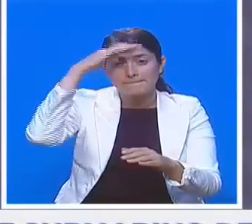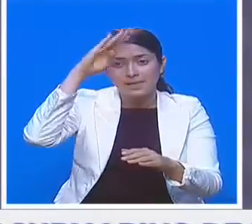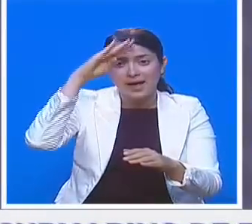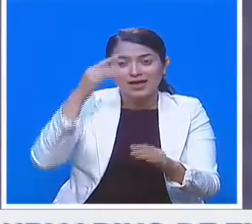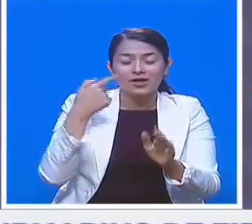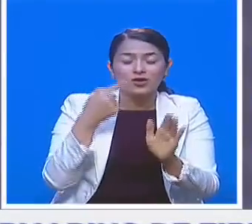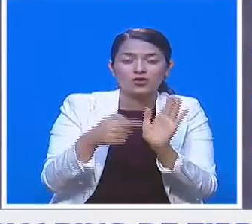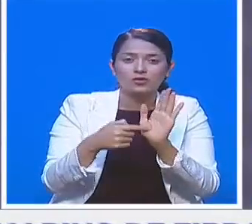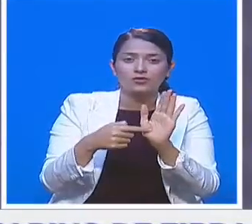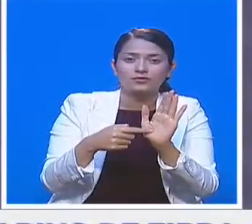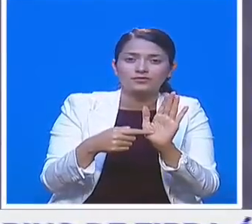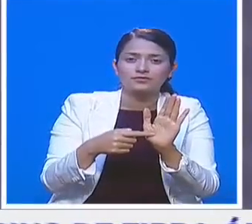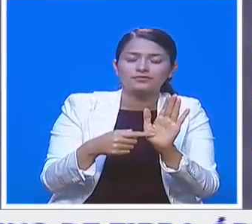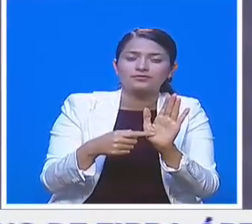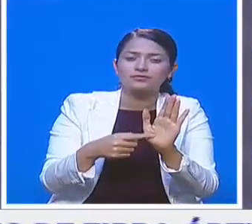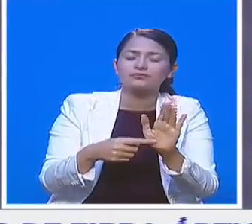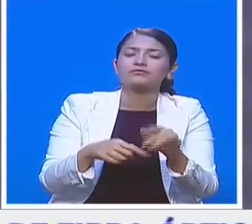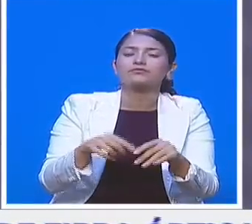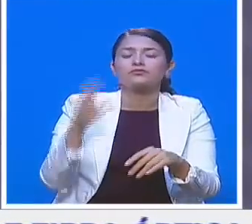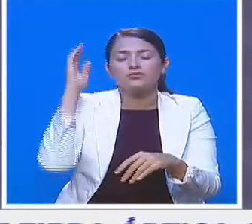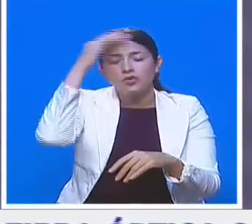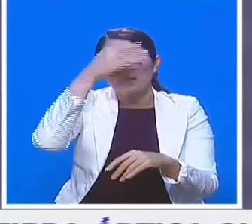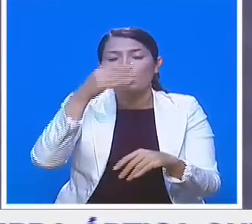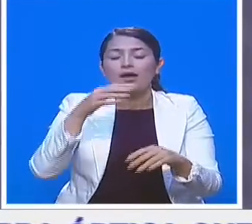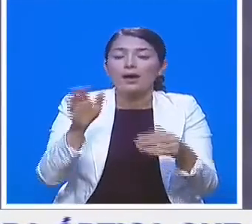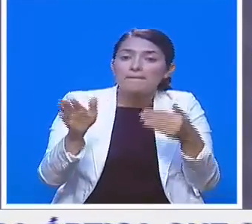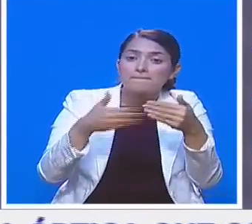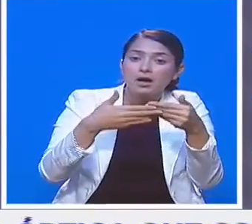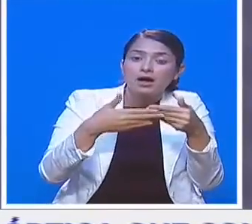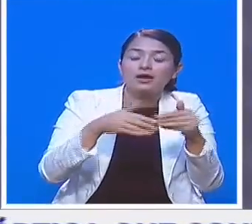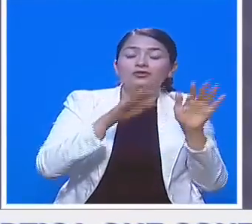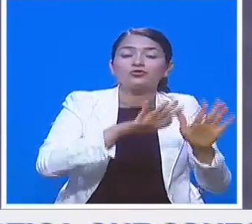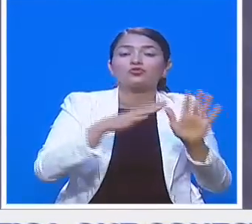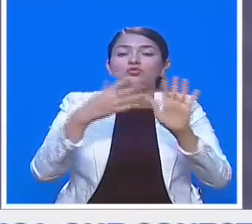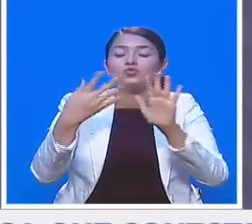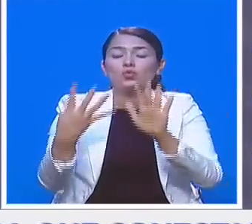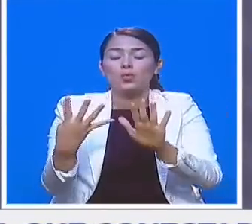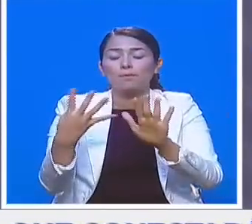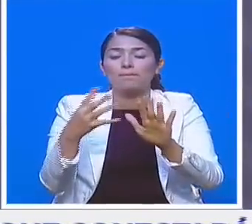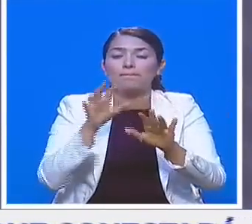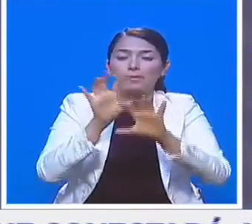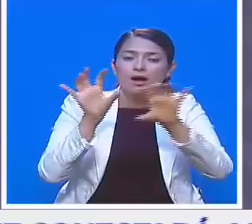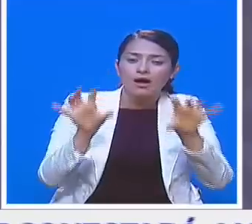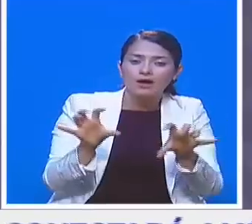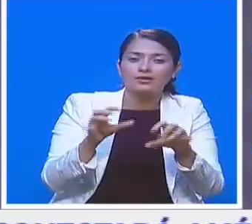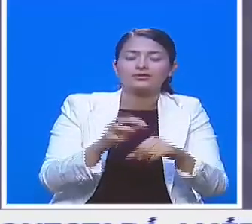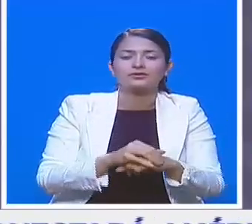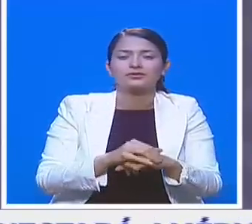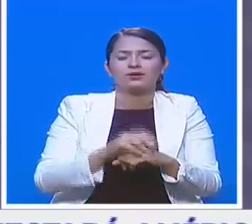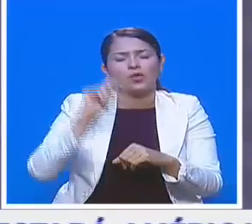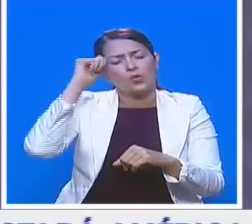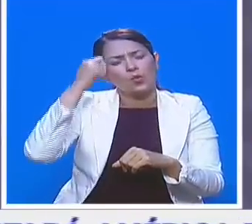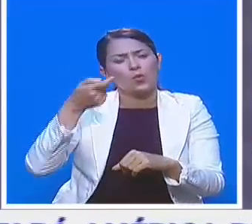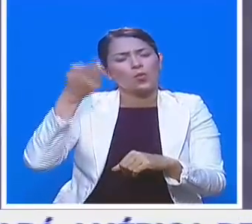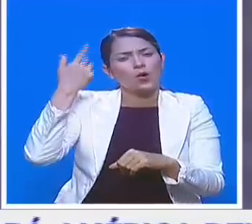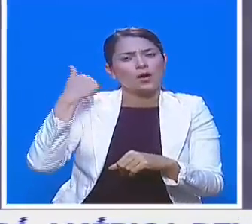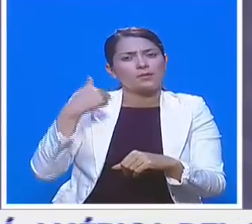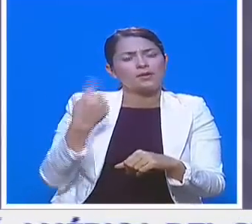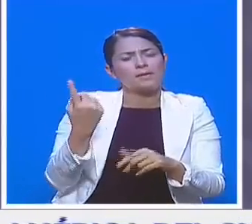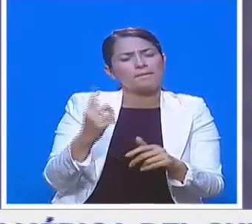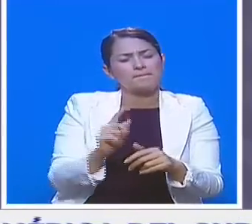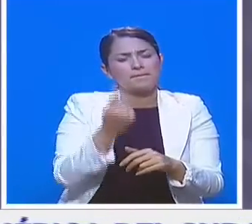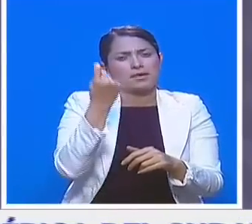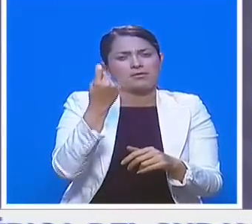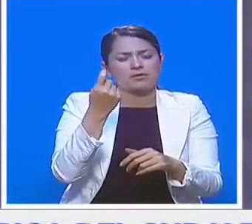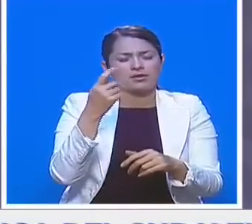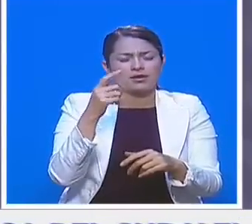Trump cierra puertas a 19 países, pero además de esto, ellos recuerdan que en su primer mandato, en 2017,